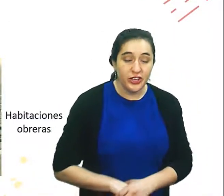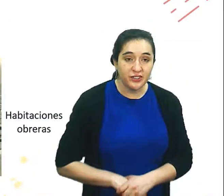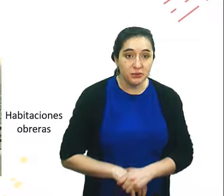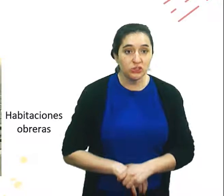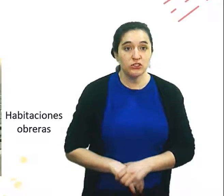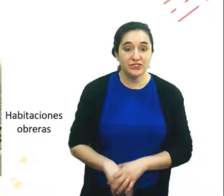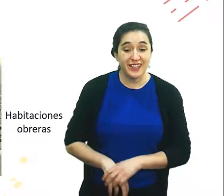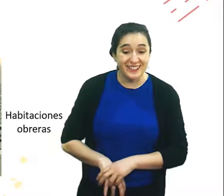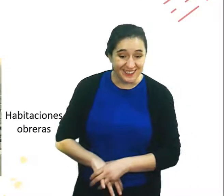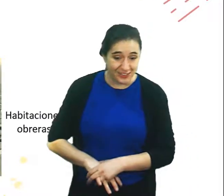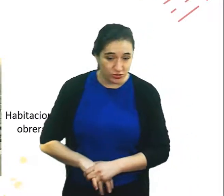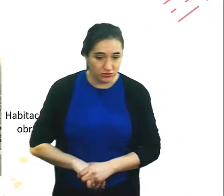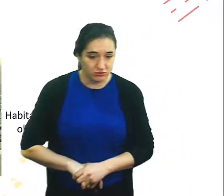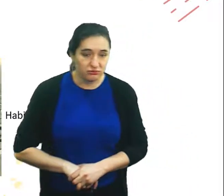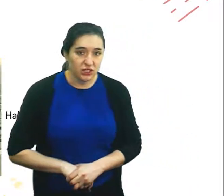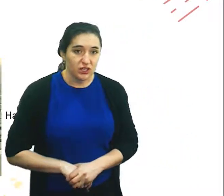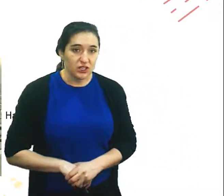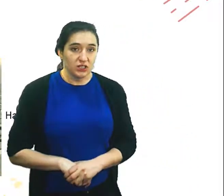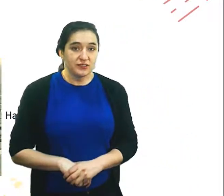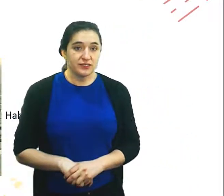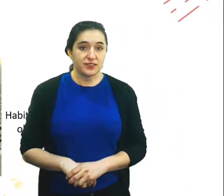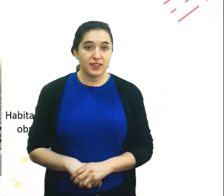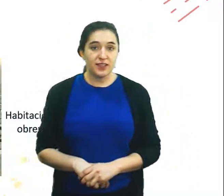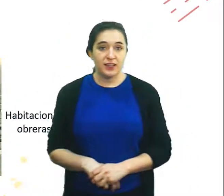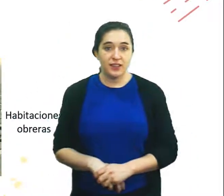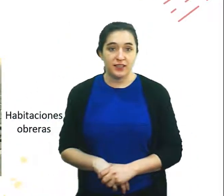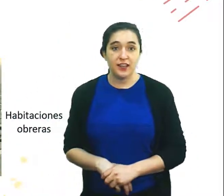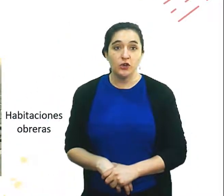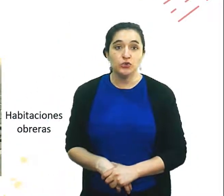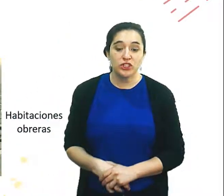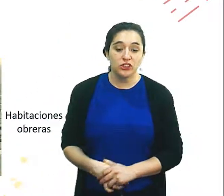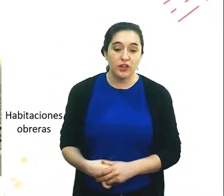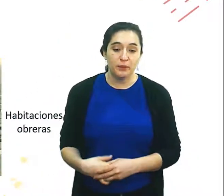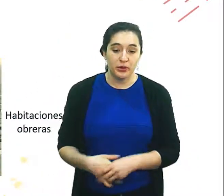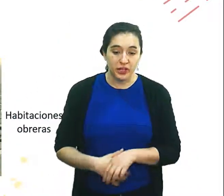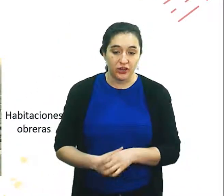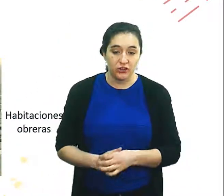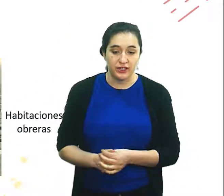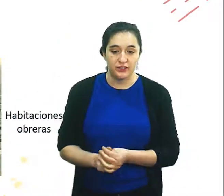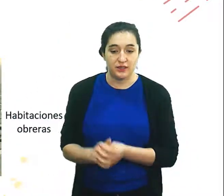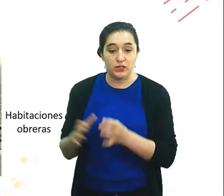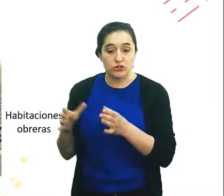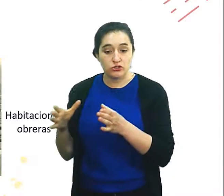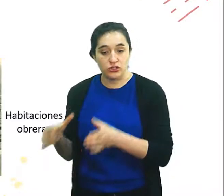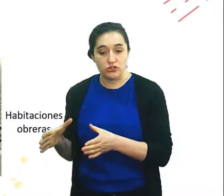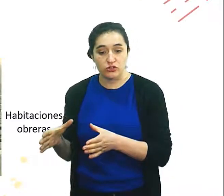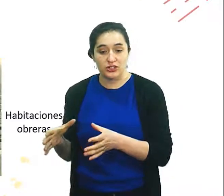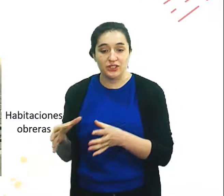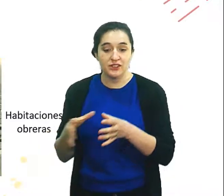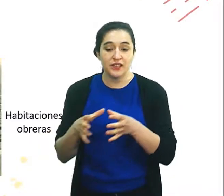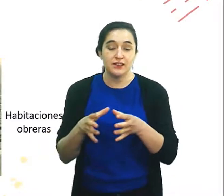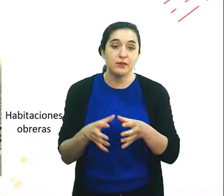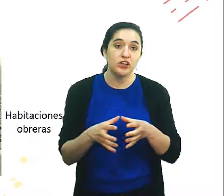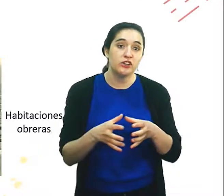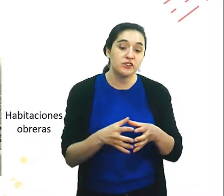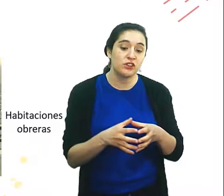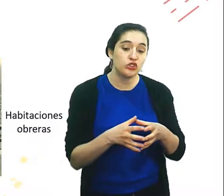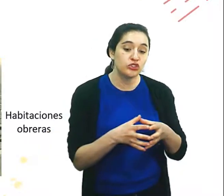Los yacimientos salitreros se tienen un ciclo de apogeo entre